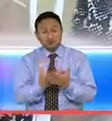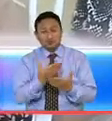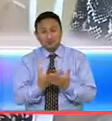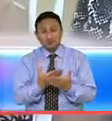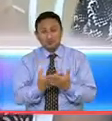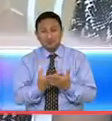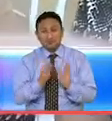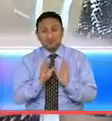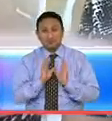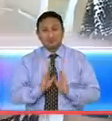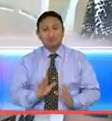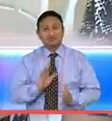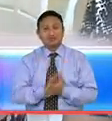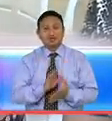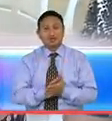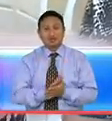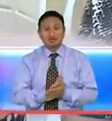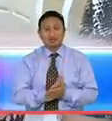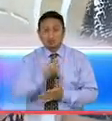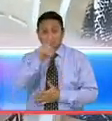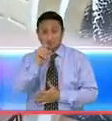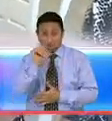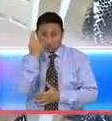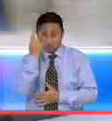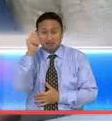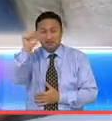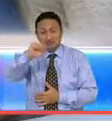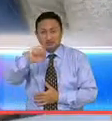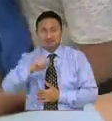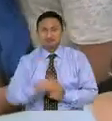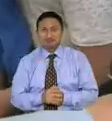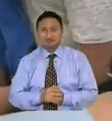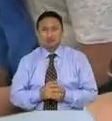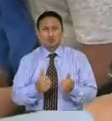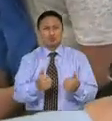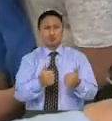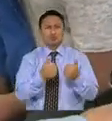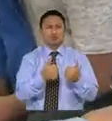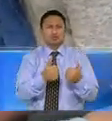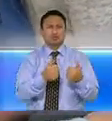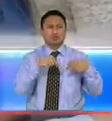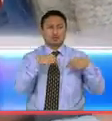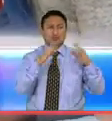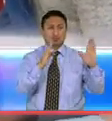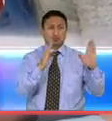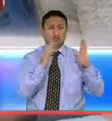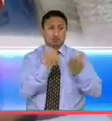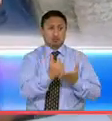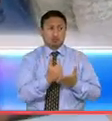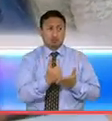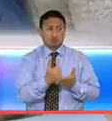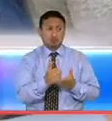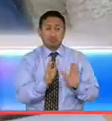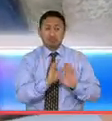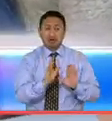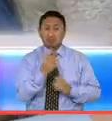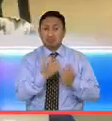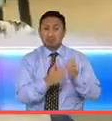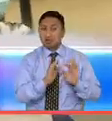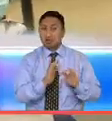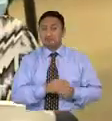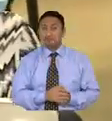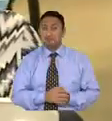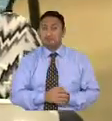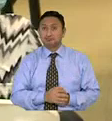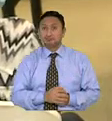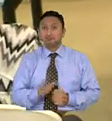ya estoy tranquila. ¿Esta es su primera dosis? Es mi primera dosis. Muy bueno, muy bueno, muy, muy buena la atención y no hemos tenido nunca problemas. Mientras